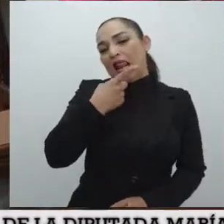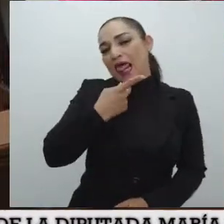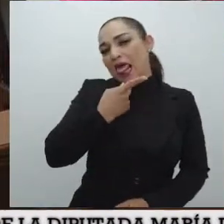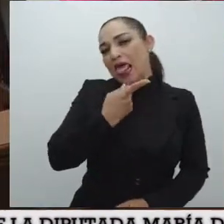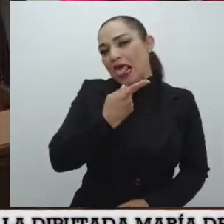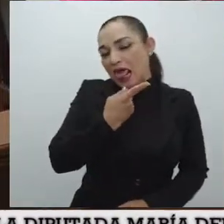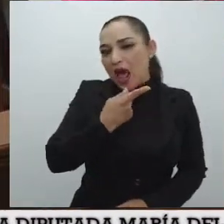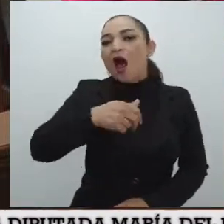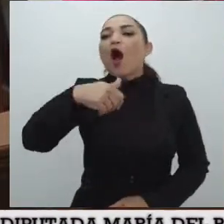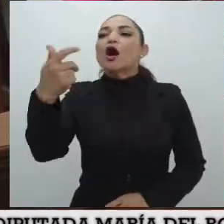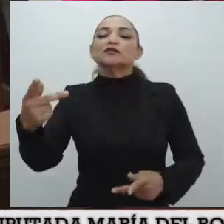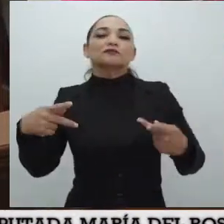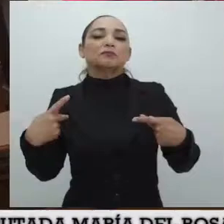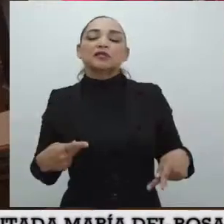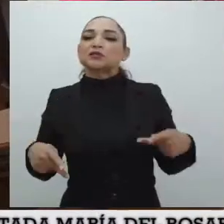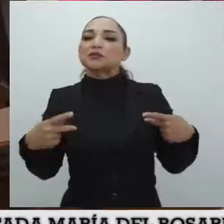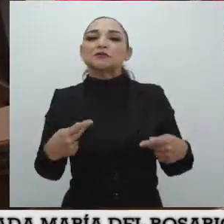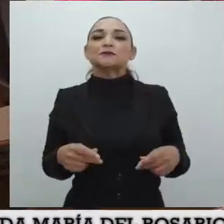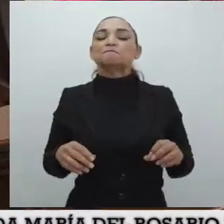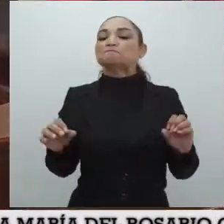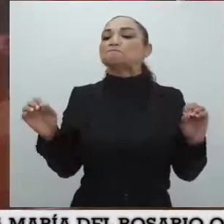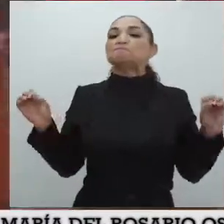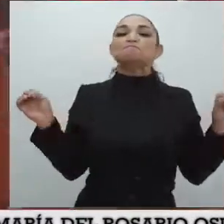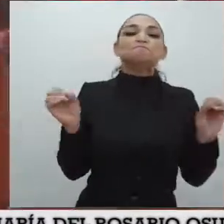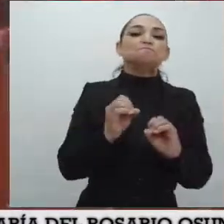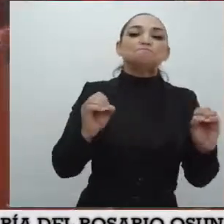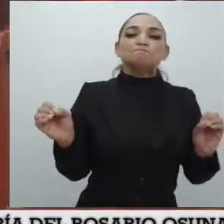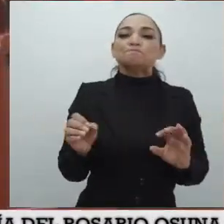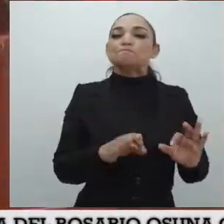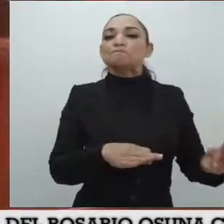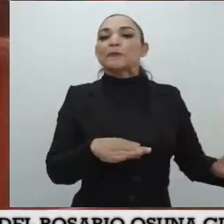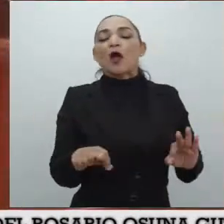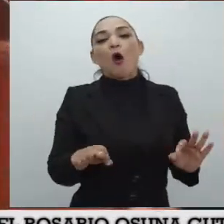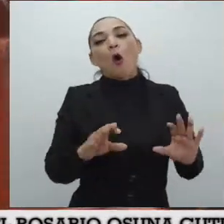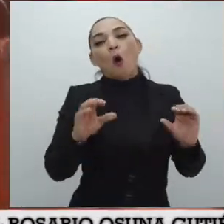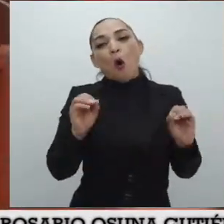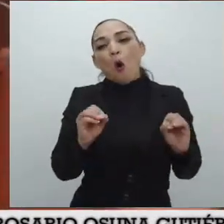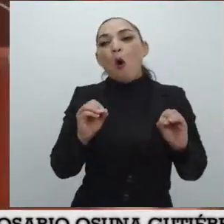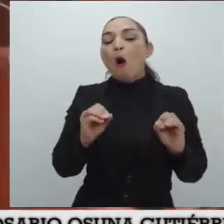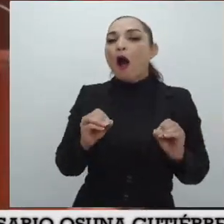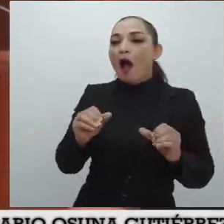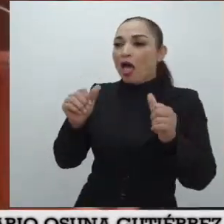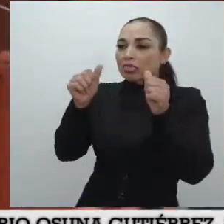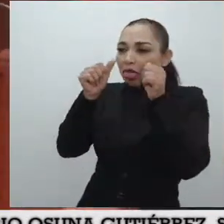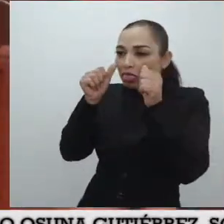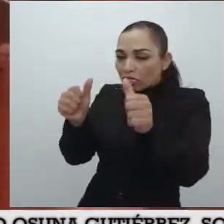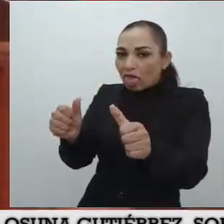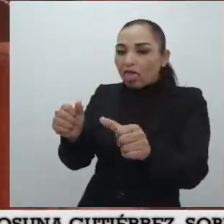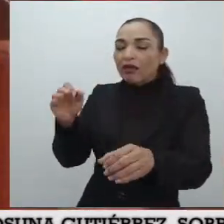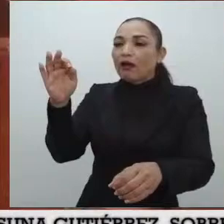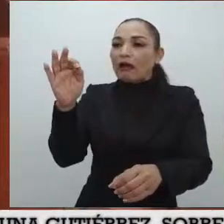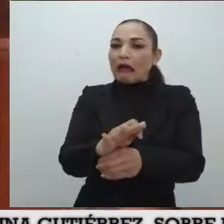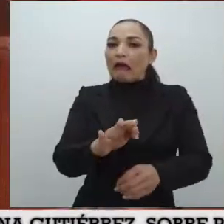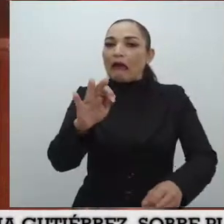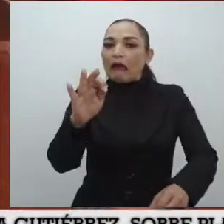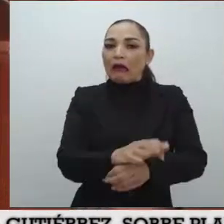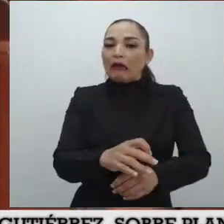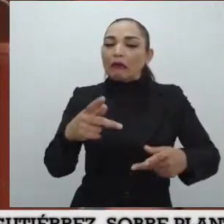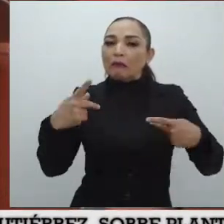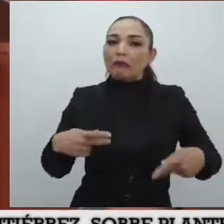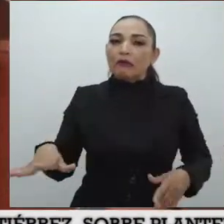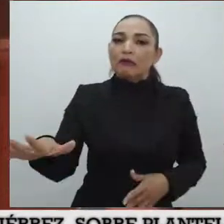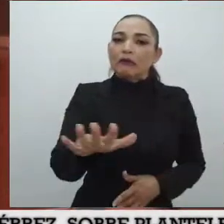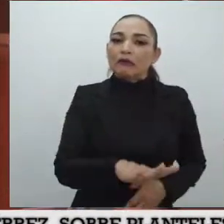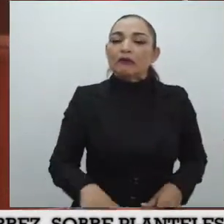no trabajan o que puede haber necesidades que no se están satisfaciendo. Sin embargo, la Cuarta Transformación es